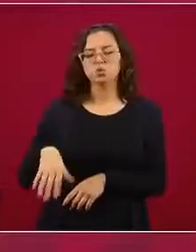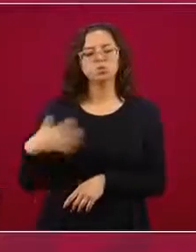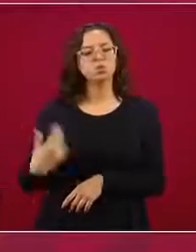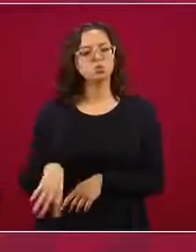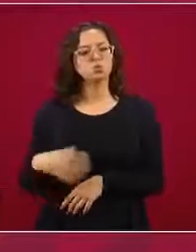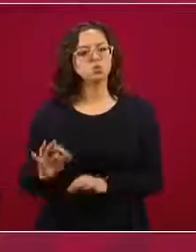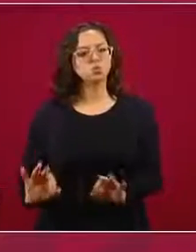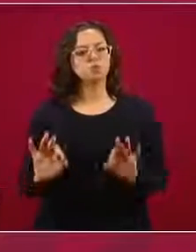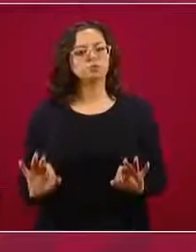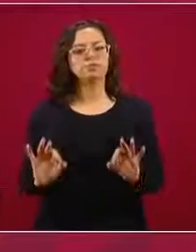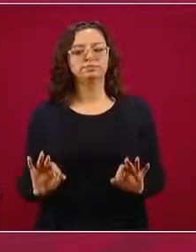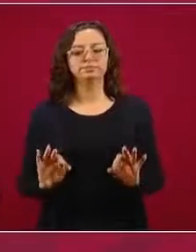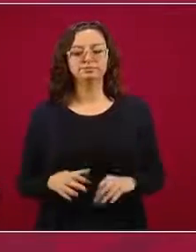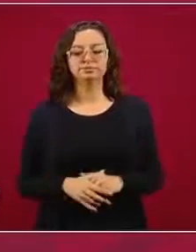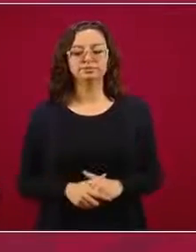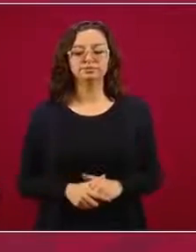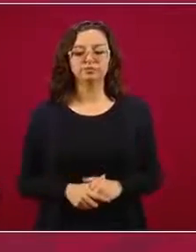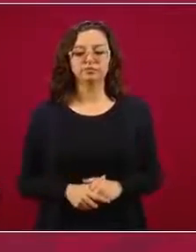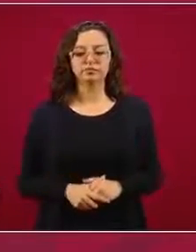primera.